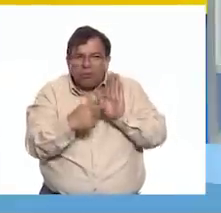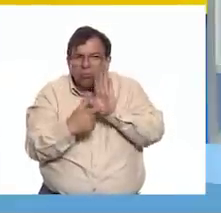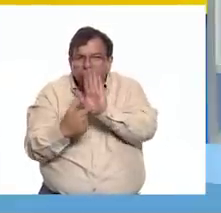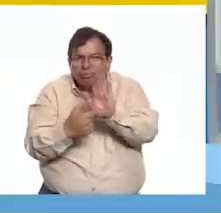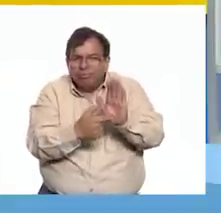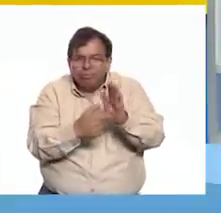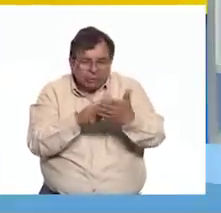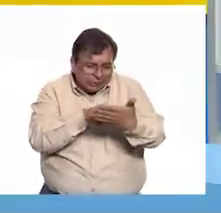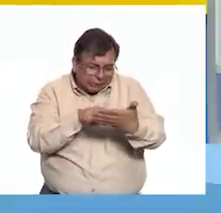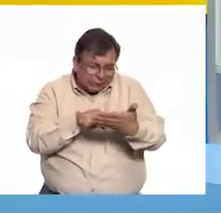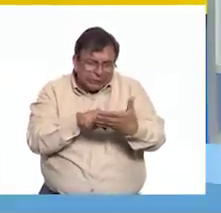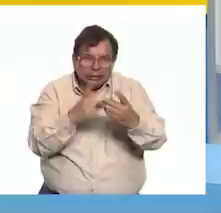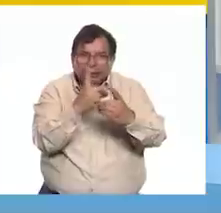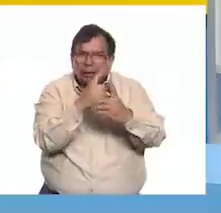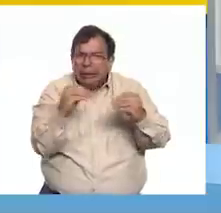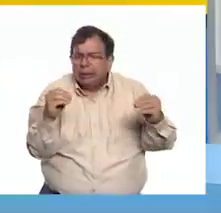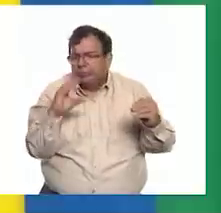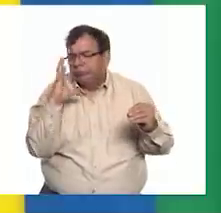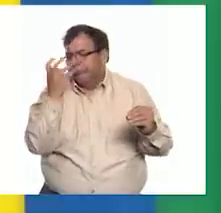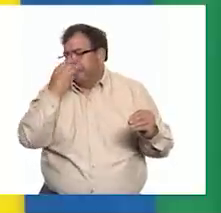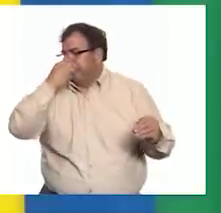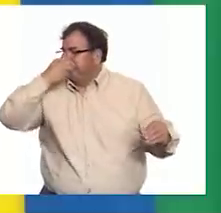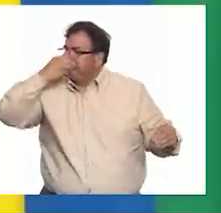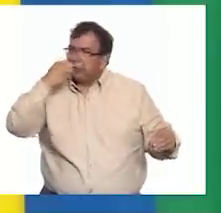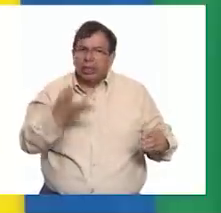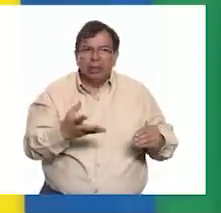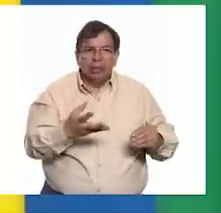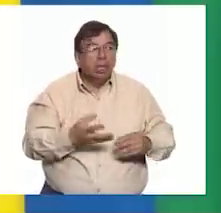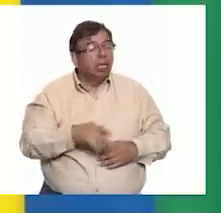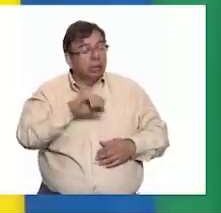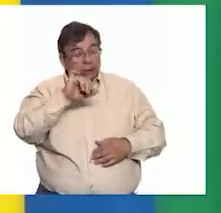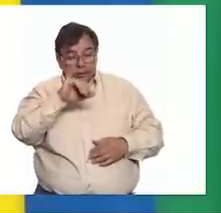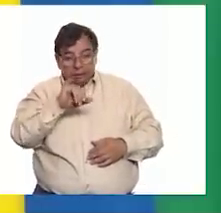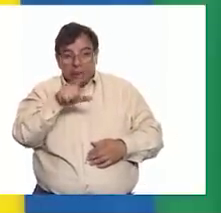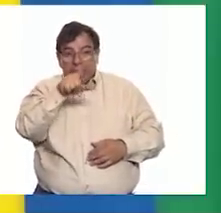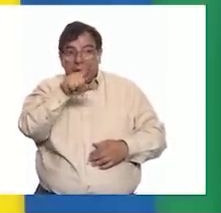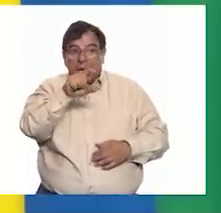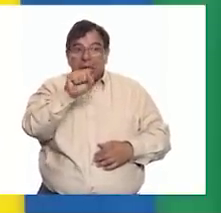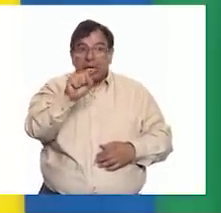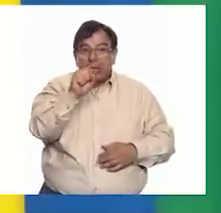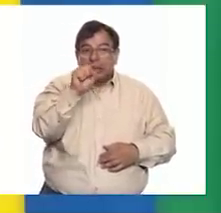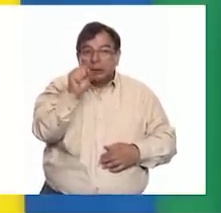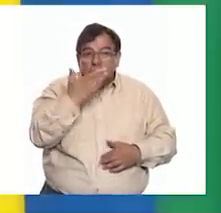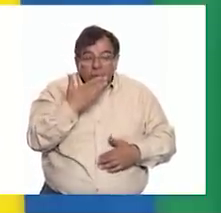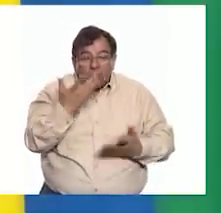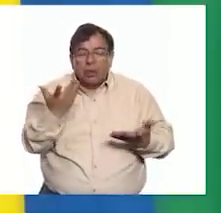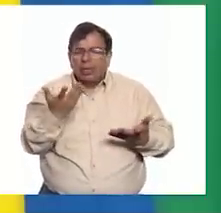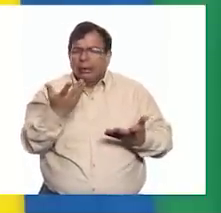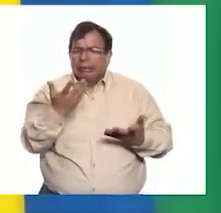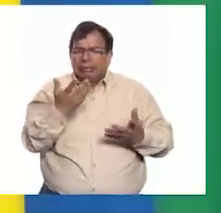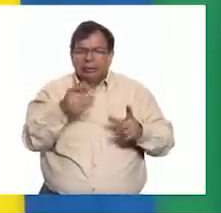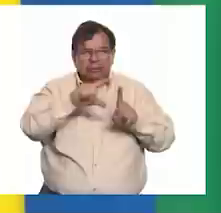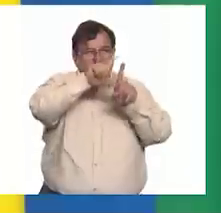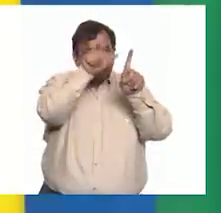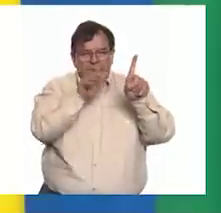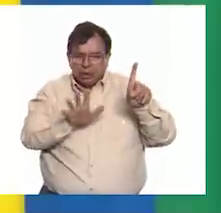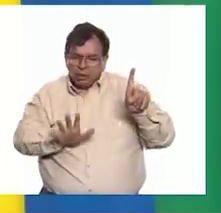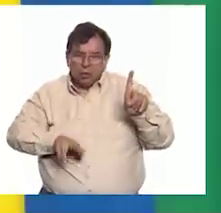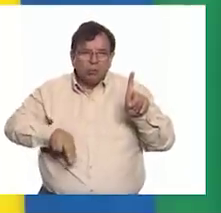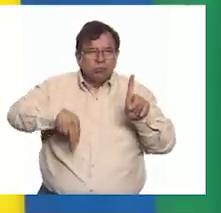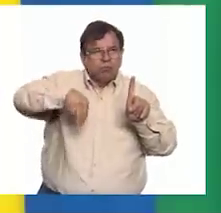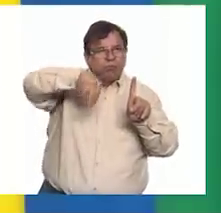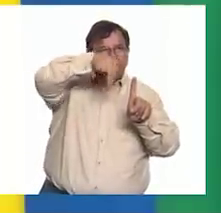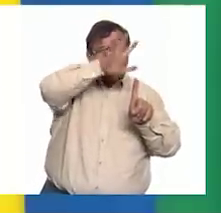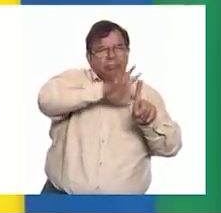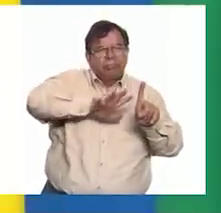paisajes desérticos espectaculares. Sí, sí, Larisa, es en Sonora y en toda la región noroeste de México predominan